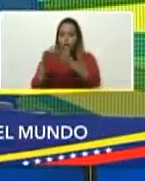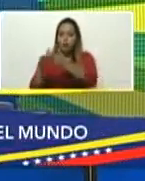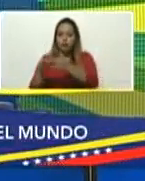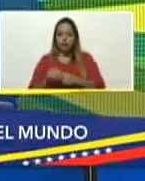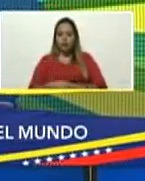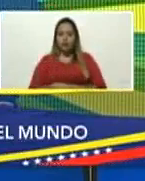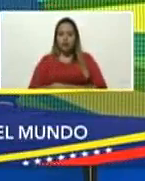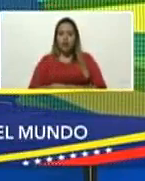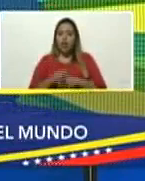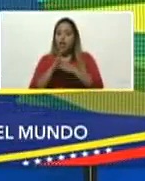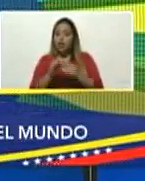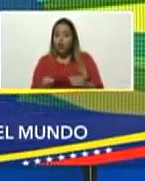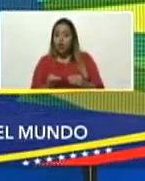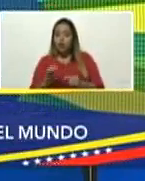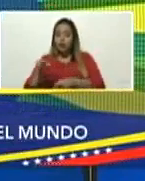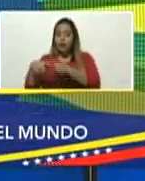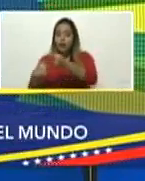camisa